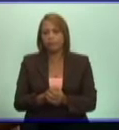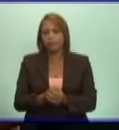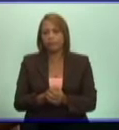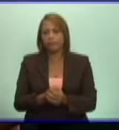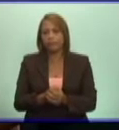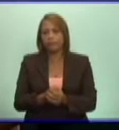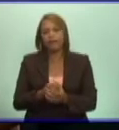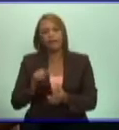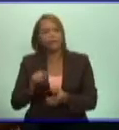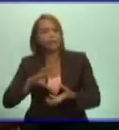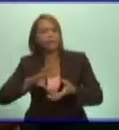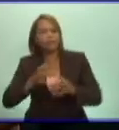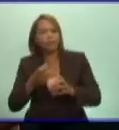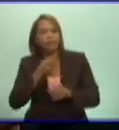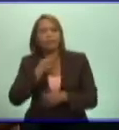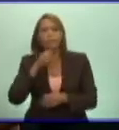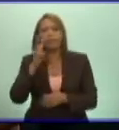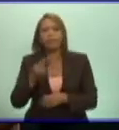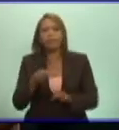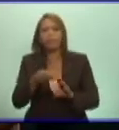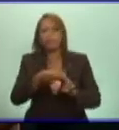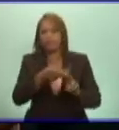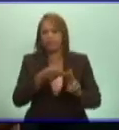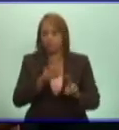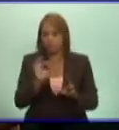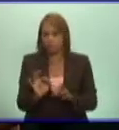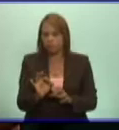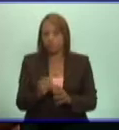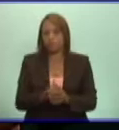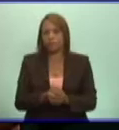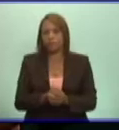De esta manera vamos a evaluar estas asignaturas que puntualmente